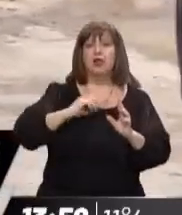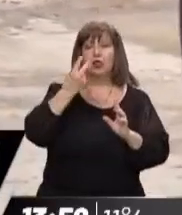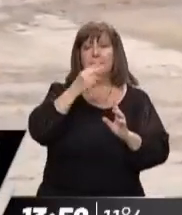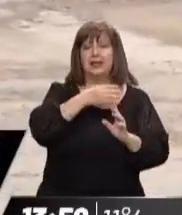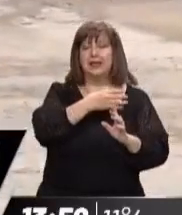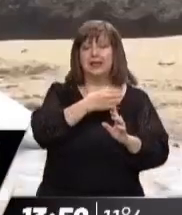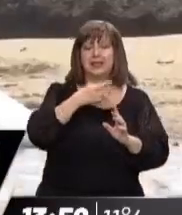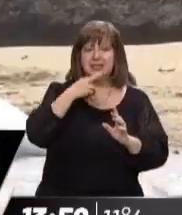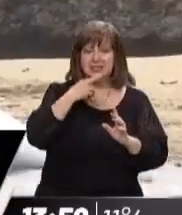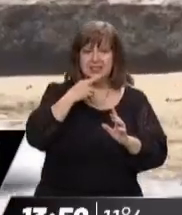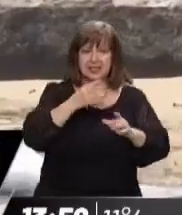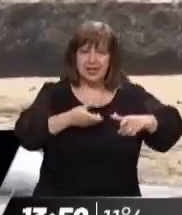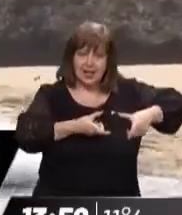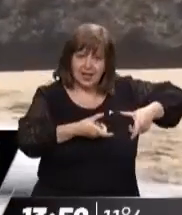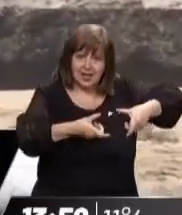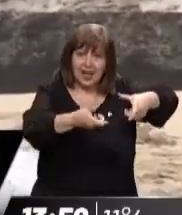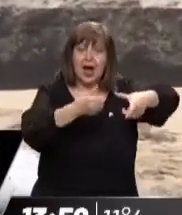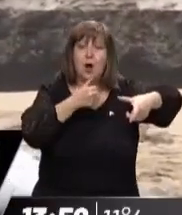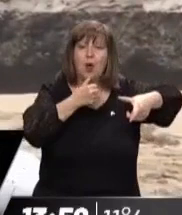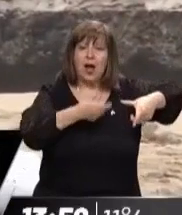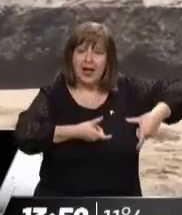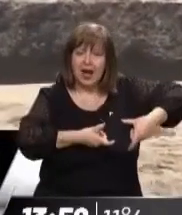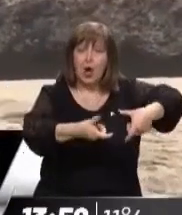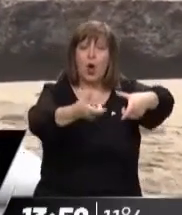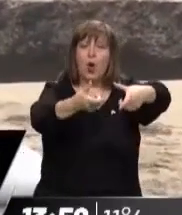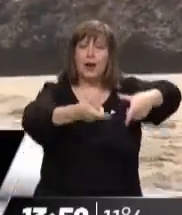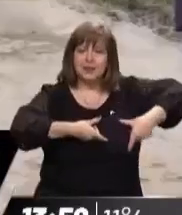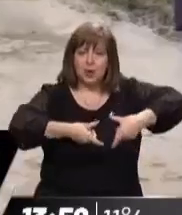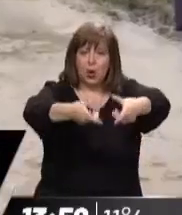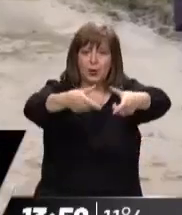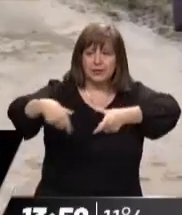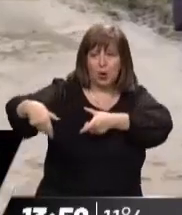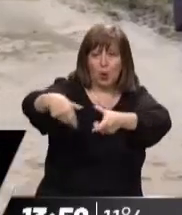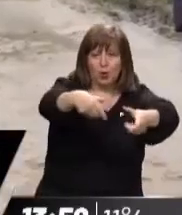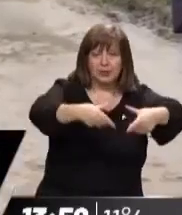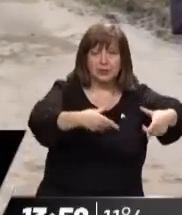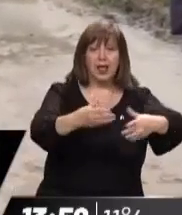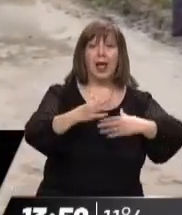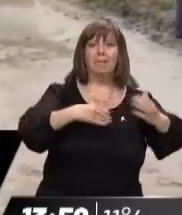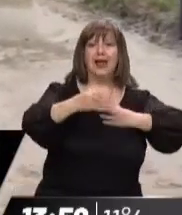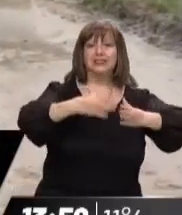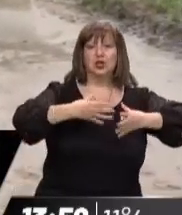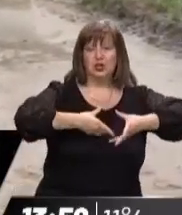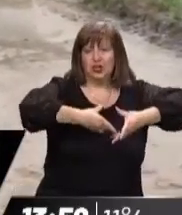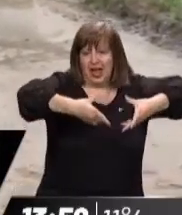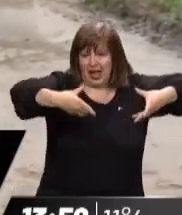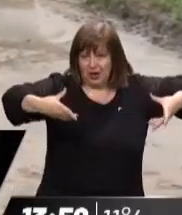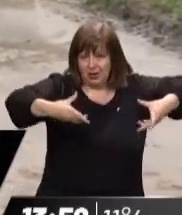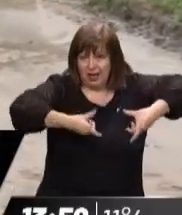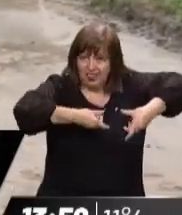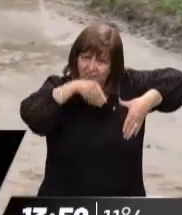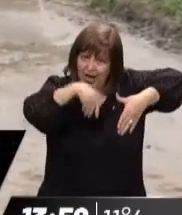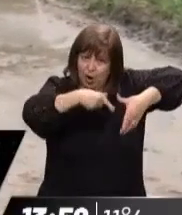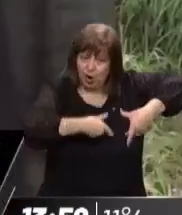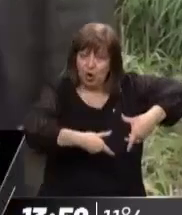y allí existe un informe técnico de la dirección de obras hidráulicas que no es favorables ampliación de los ramales ahora esto es